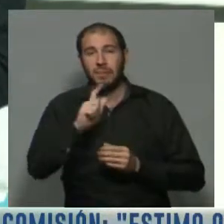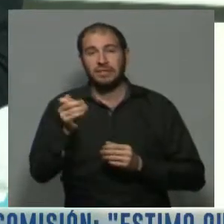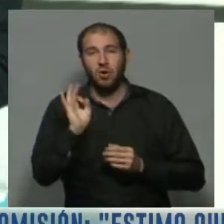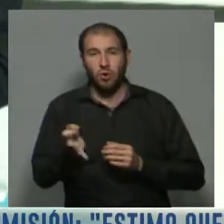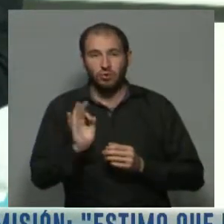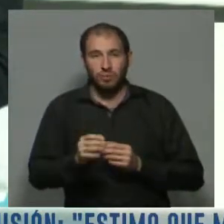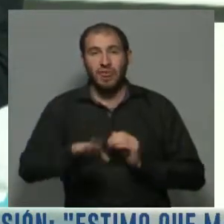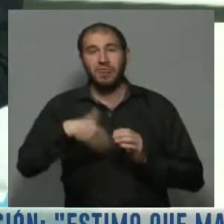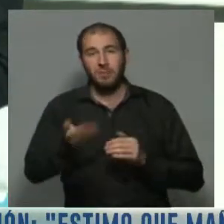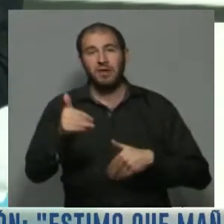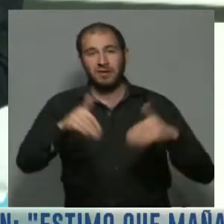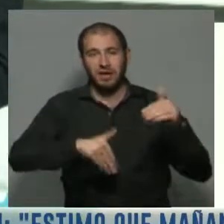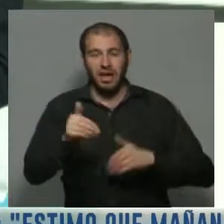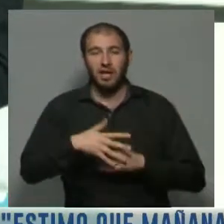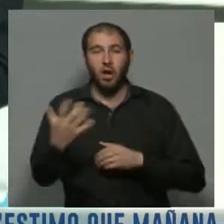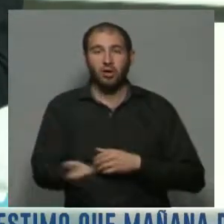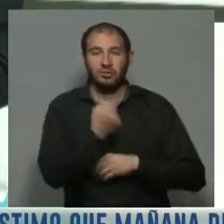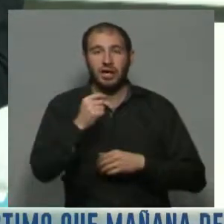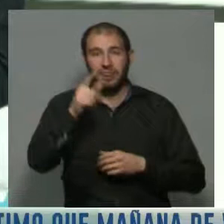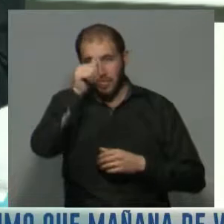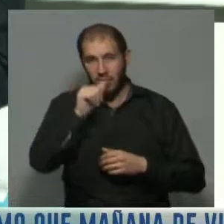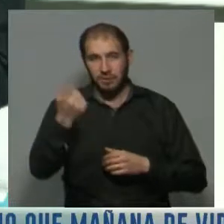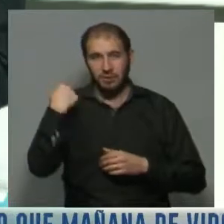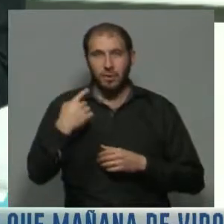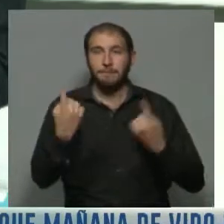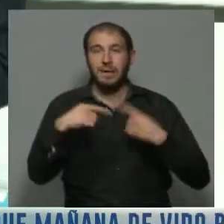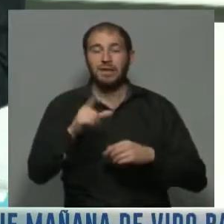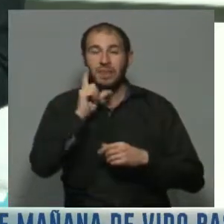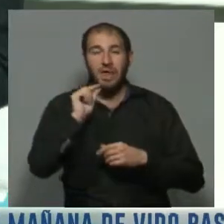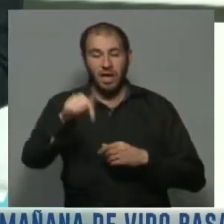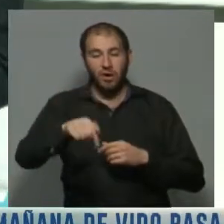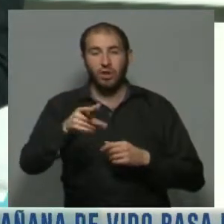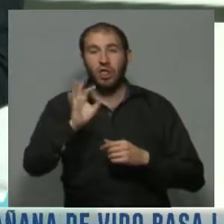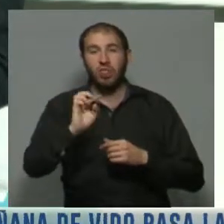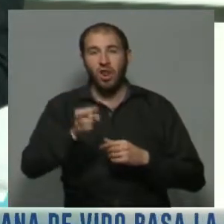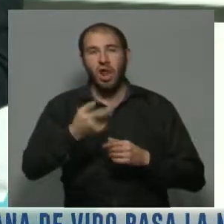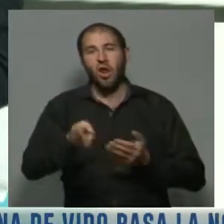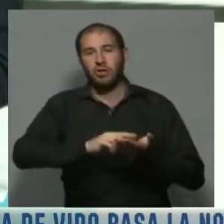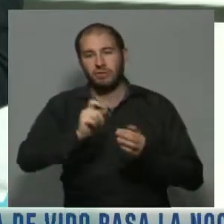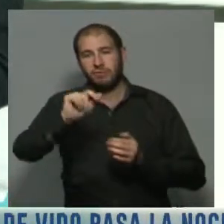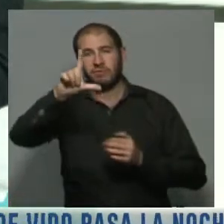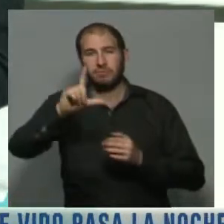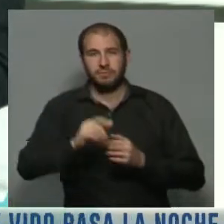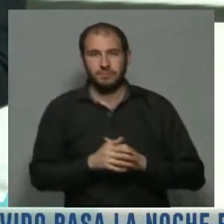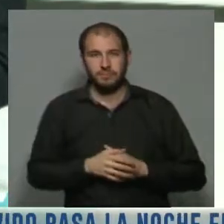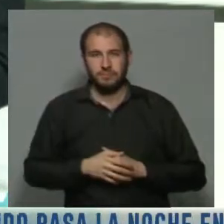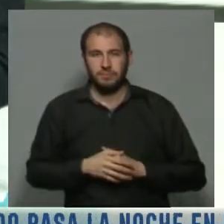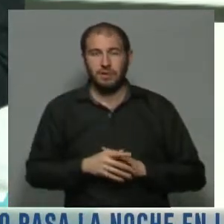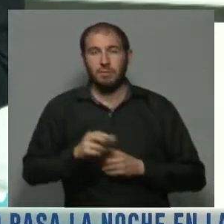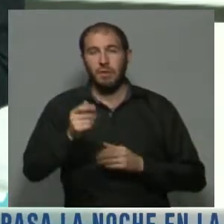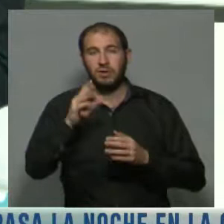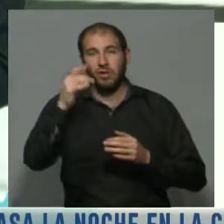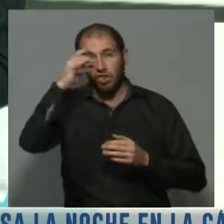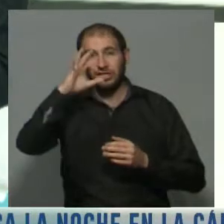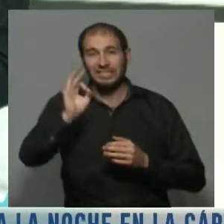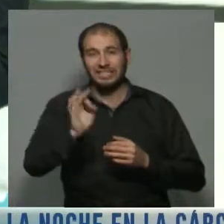octubre, después del triunfo que obtuvo el domingo. Pero ya en la jornada de hoy el dólar volvió a moverse nuevamente a la suba, subió casi